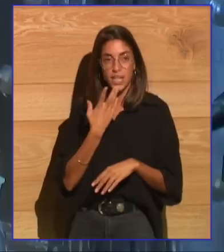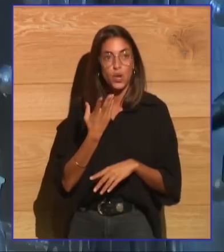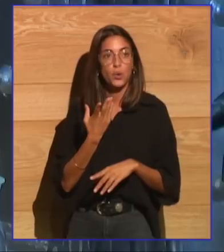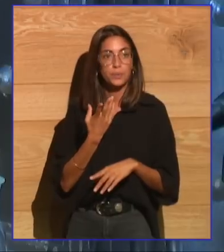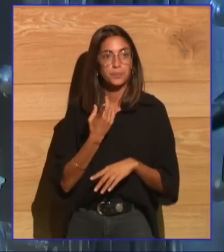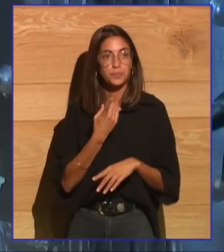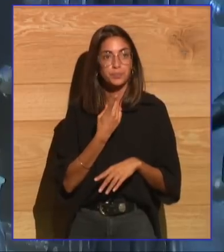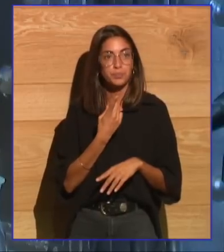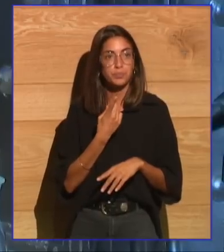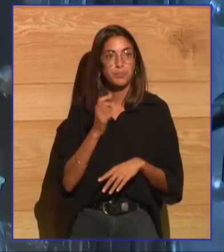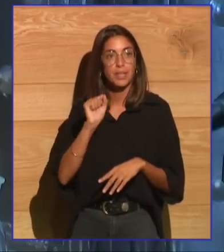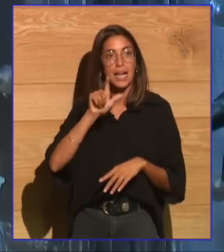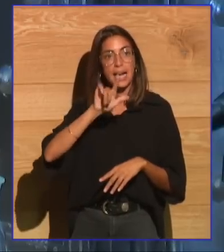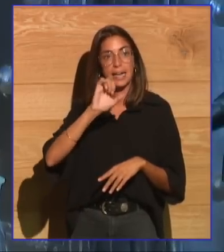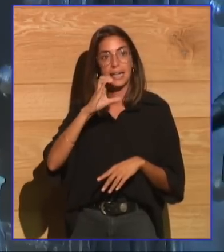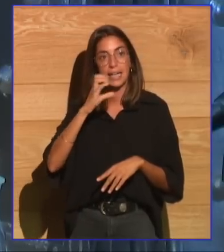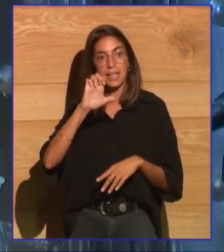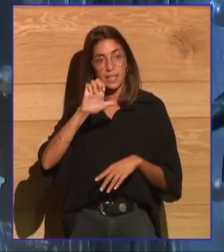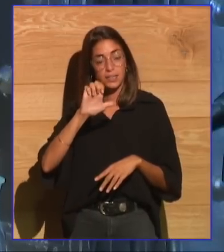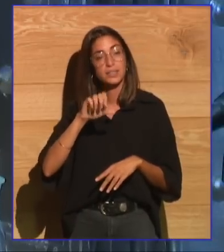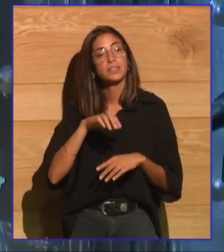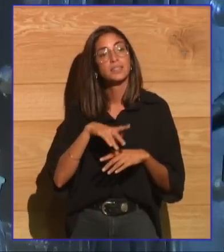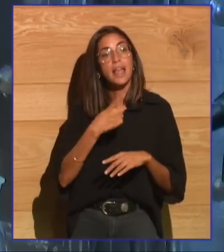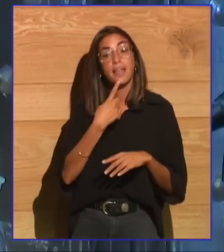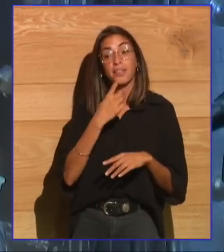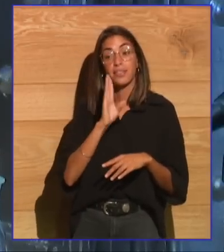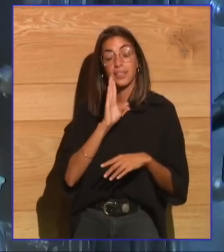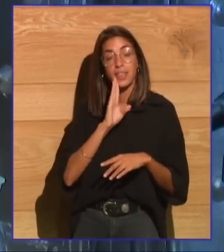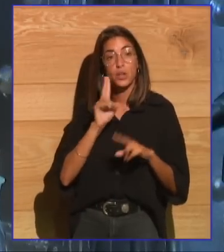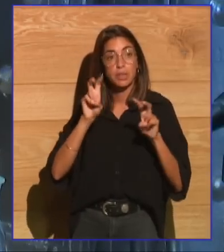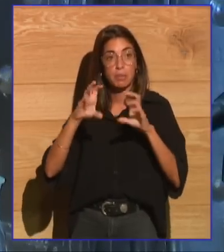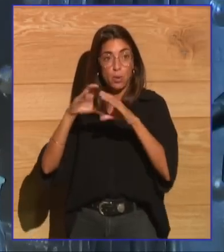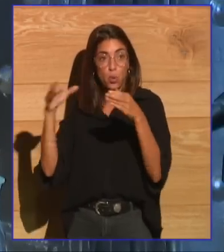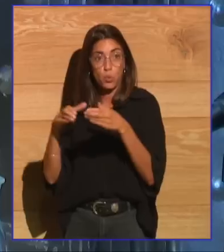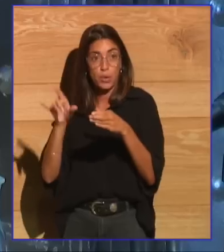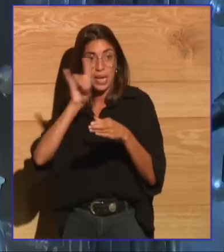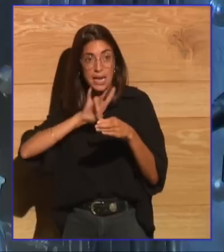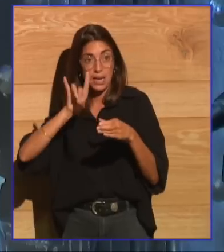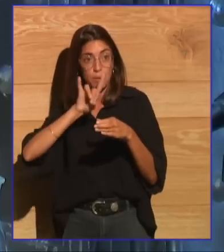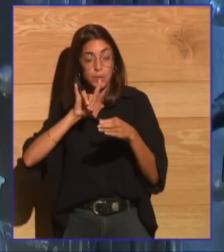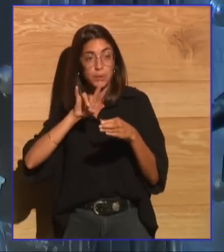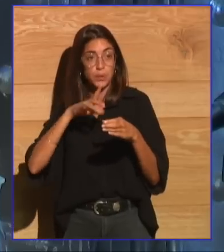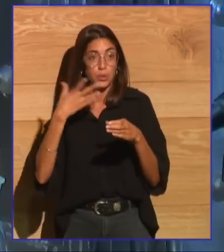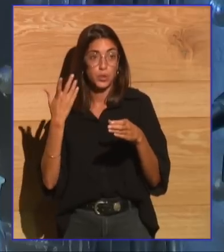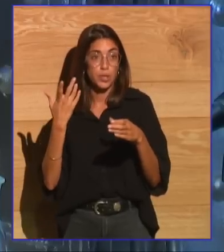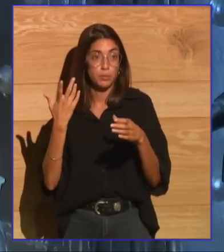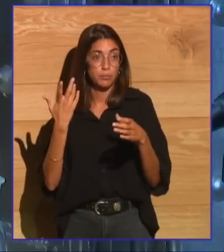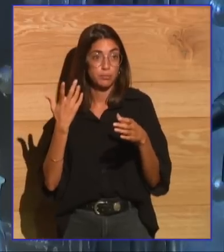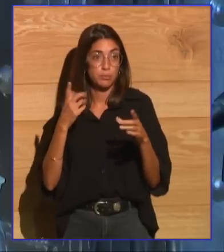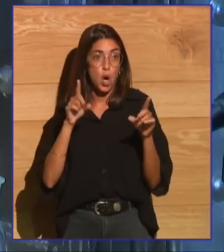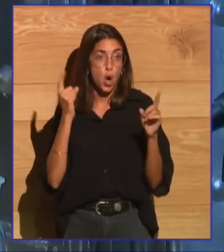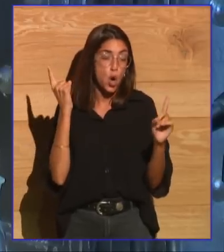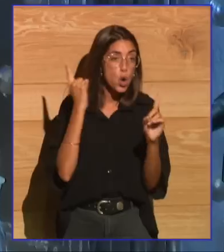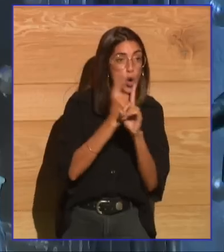lo que dijo alice walker cuando lo la comunidad negra y masacró el film la autora de la novela al